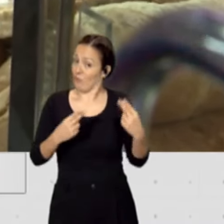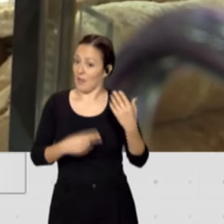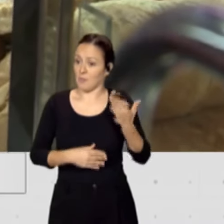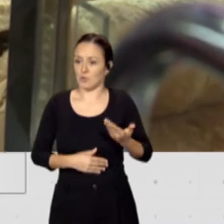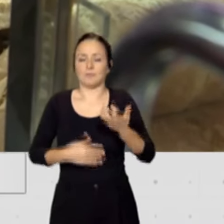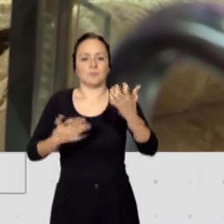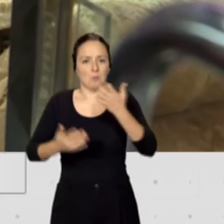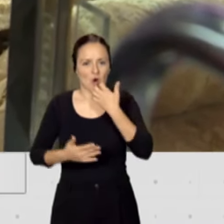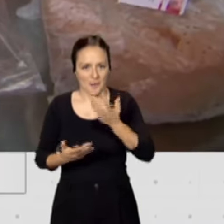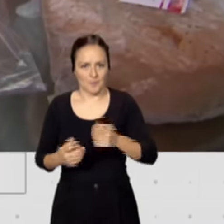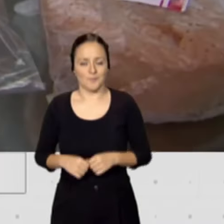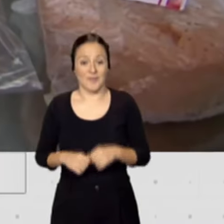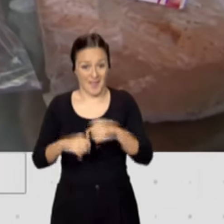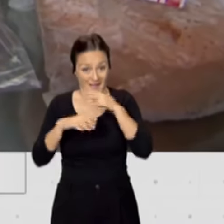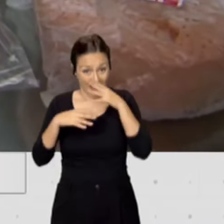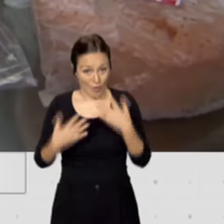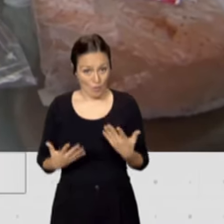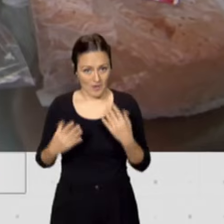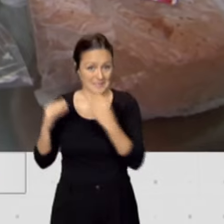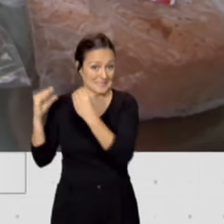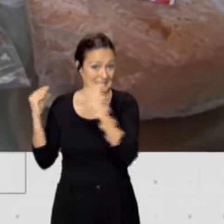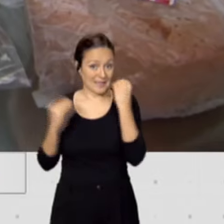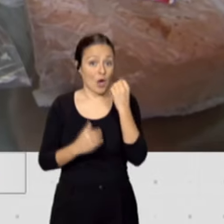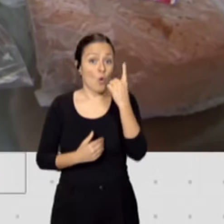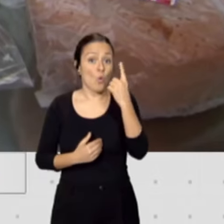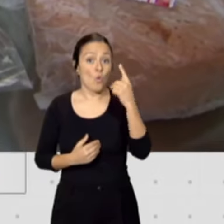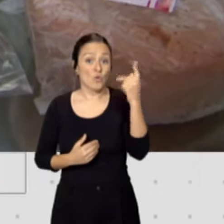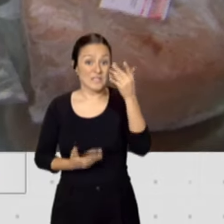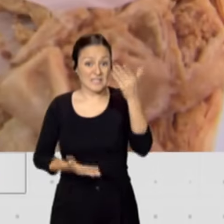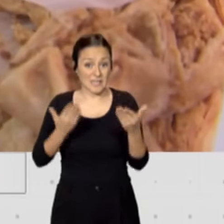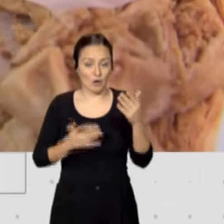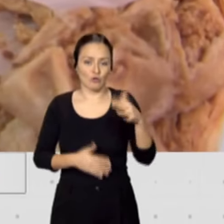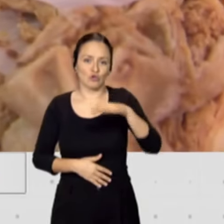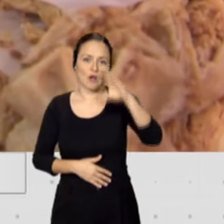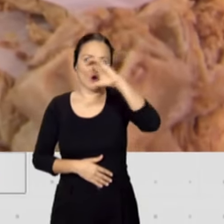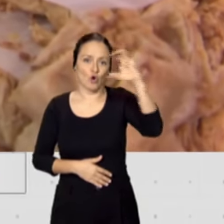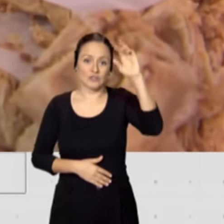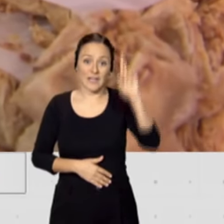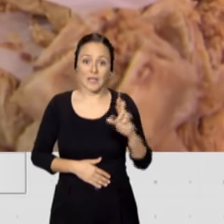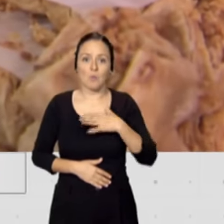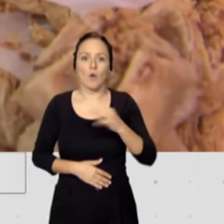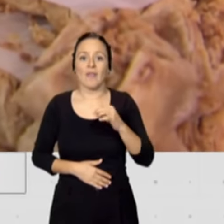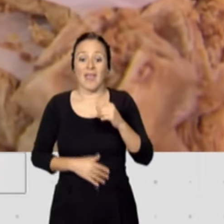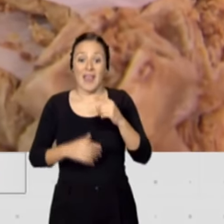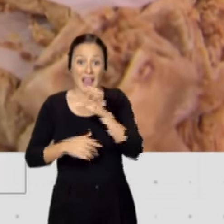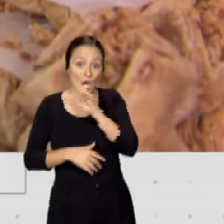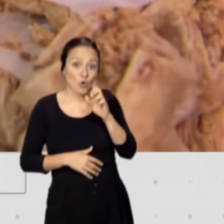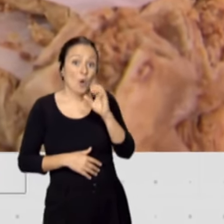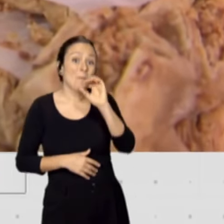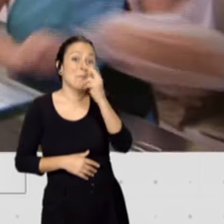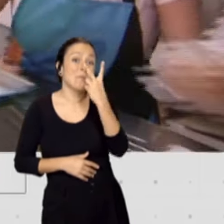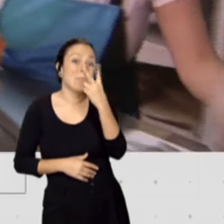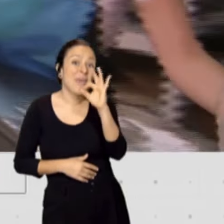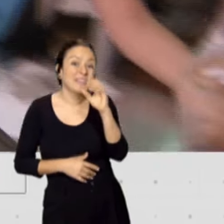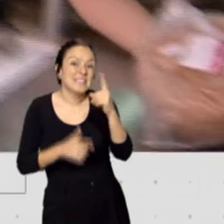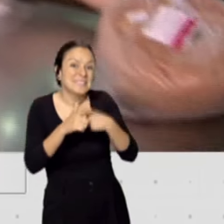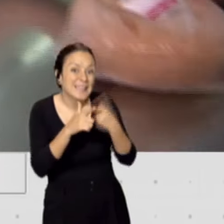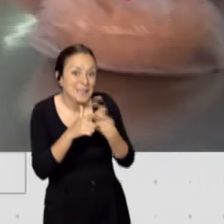de sandía en en en en Costa Rica se puede conseguir por 20 céntimos de euros el transporte hasta